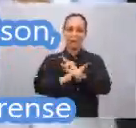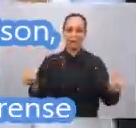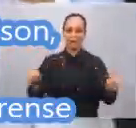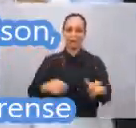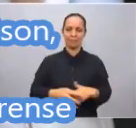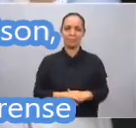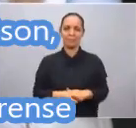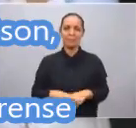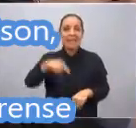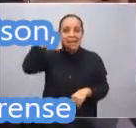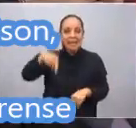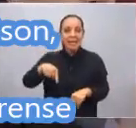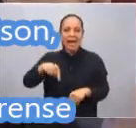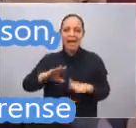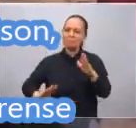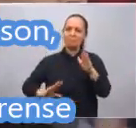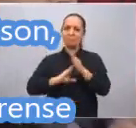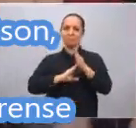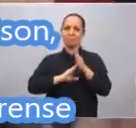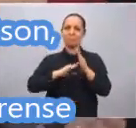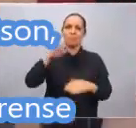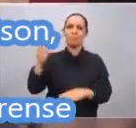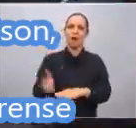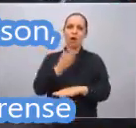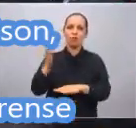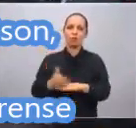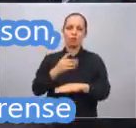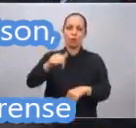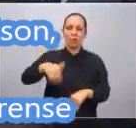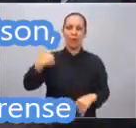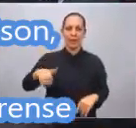corazón productivo de la Argentina,